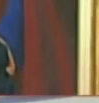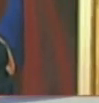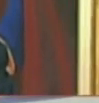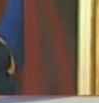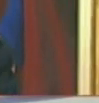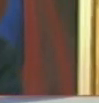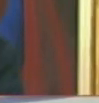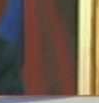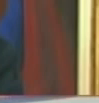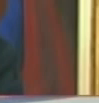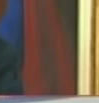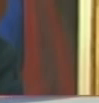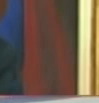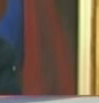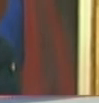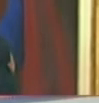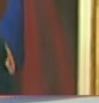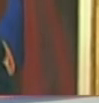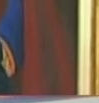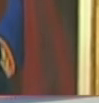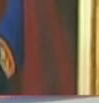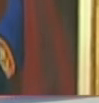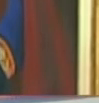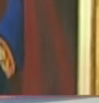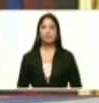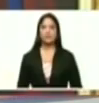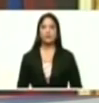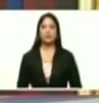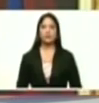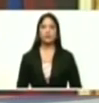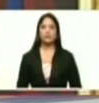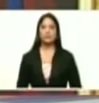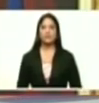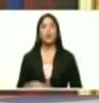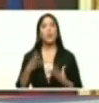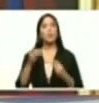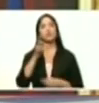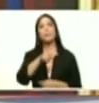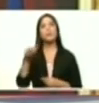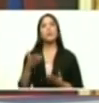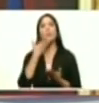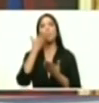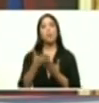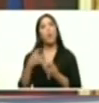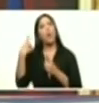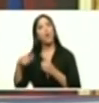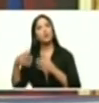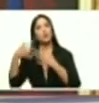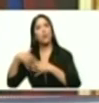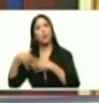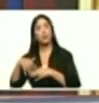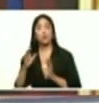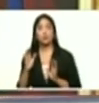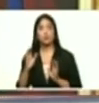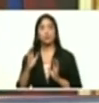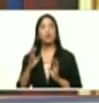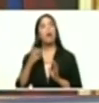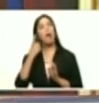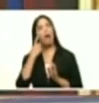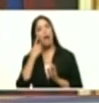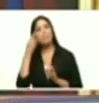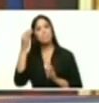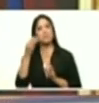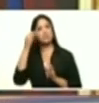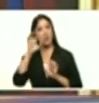con iniciativas. Mucha gente nos propone, incluyen allí también un motor este. Bueno, ahí vamos evaluando,